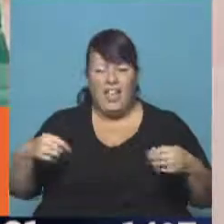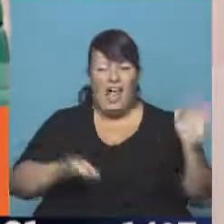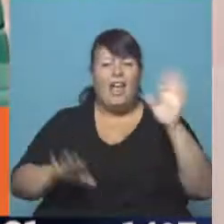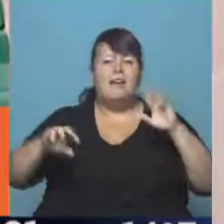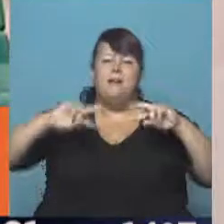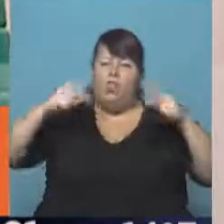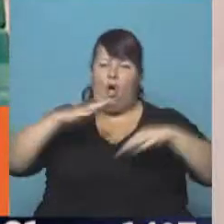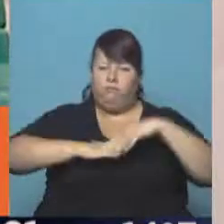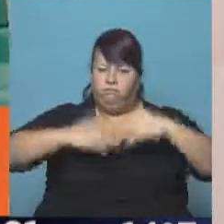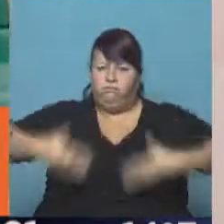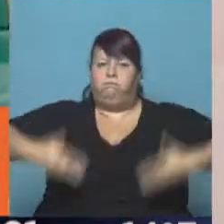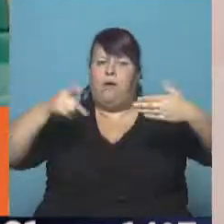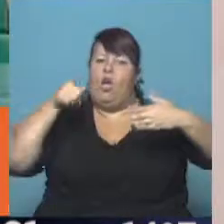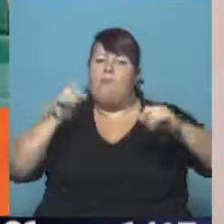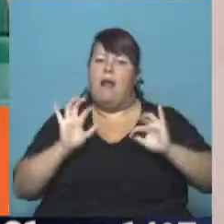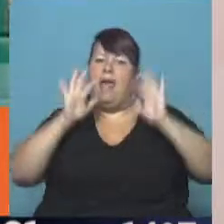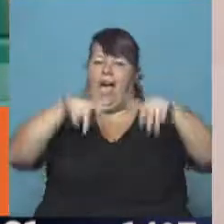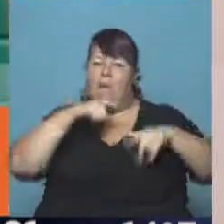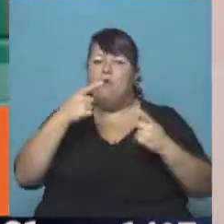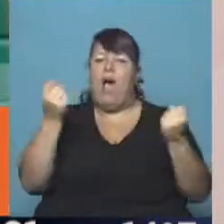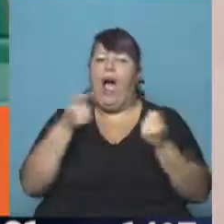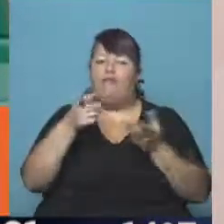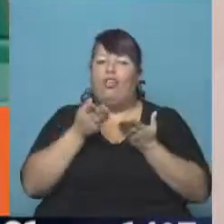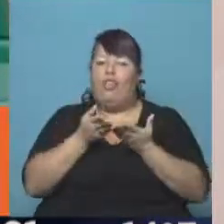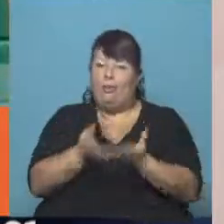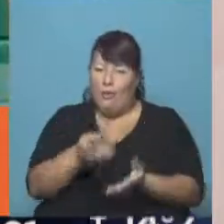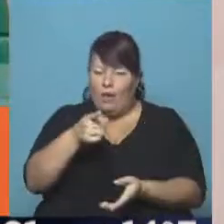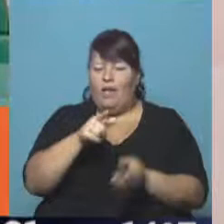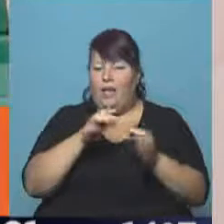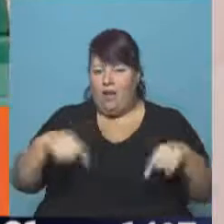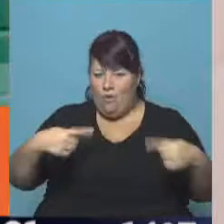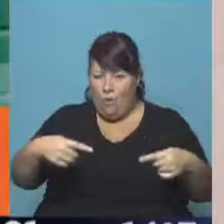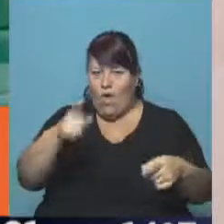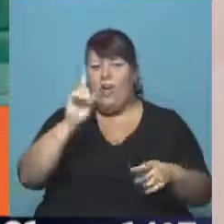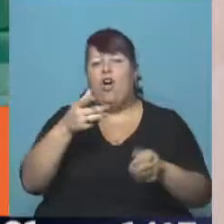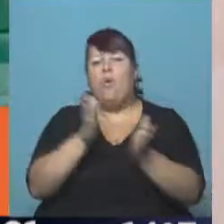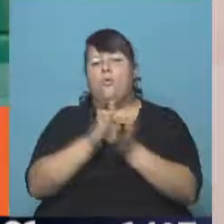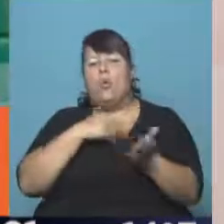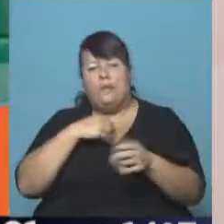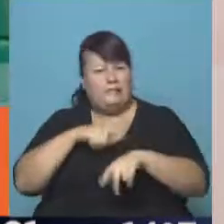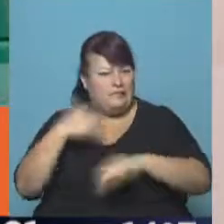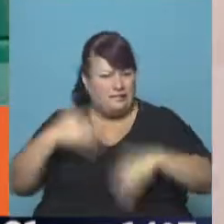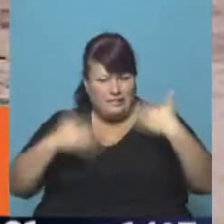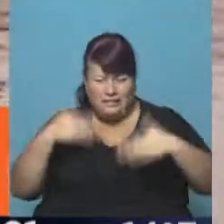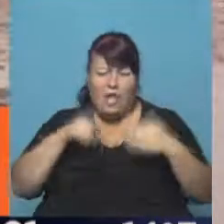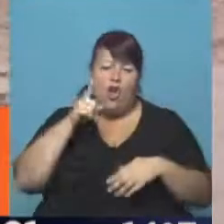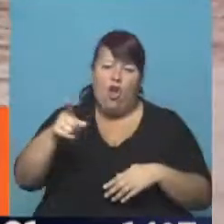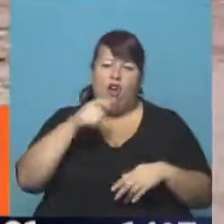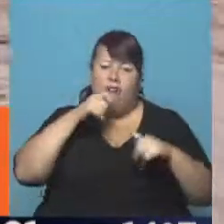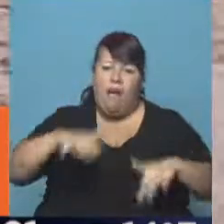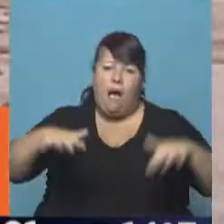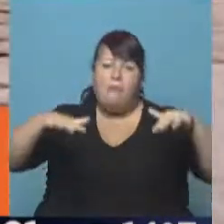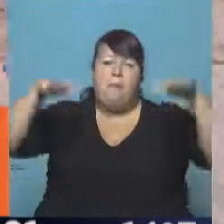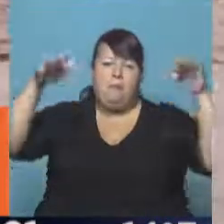reforzar el terraplén de contención por eso hay vehículos anfibios trabajando junto a voluntarios contrarreloj para evitar que el nivel del agua